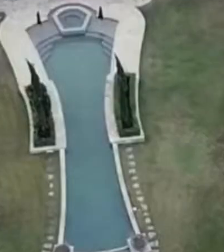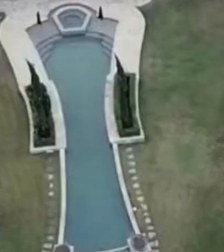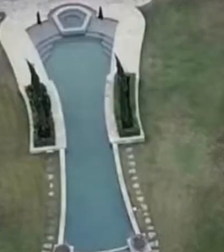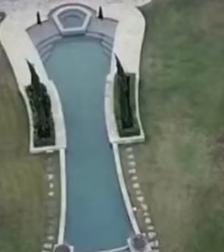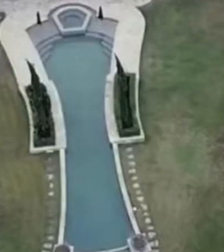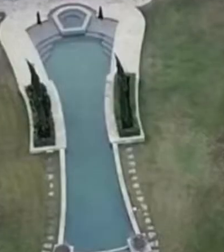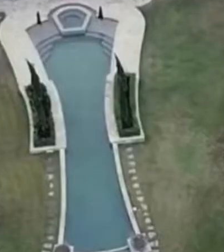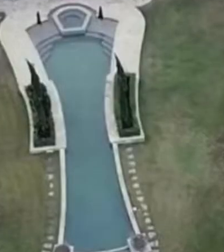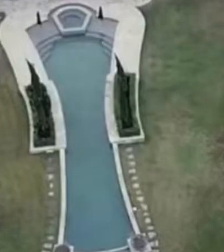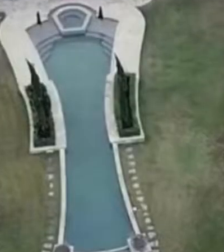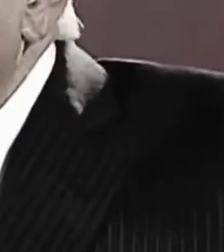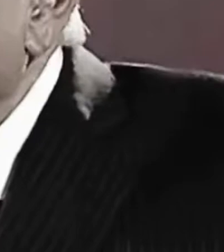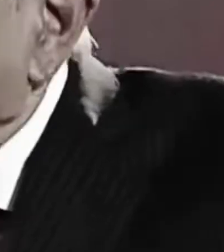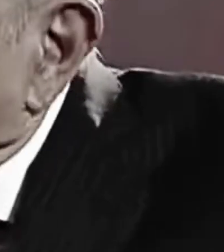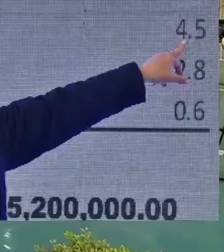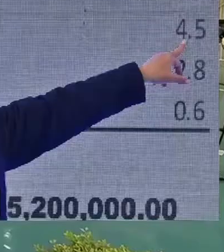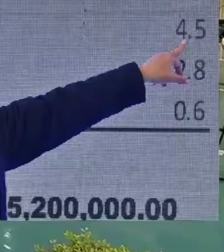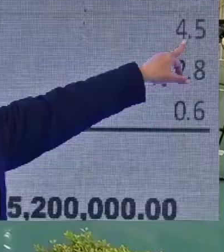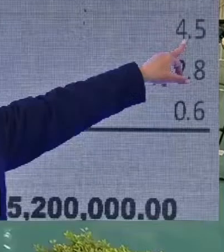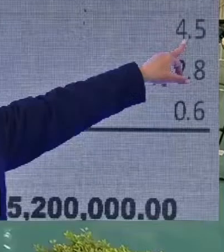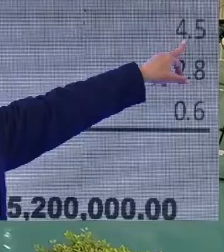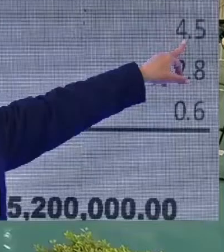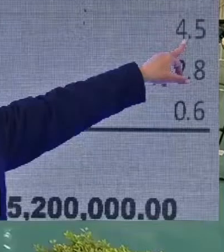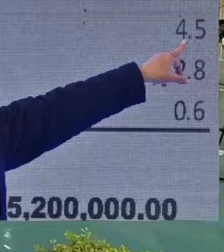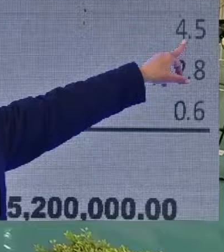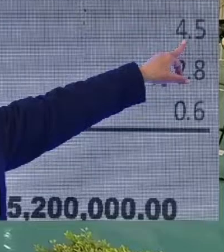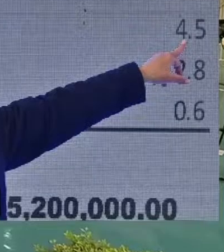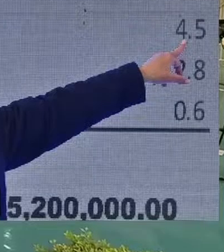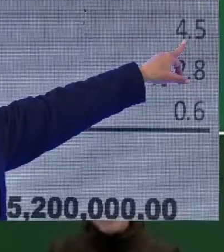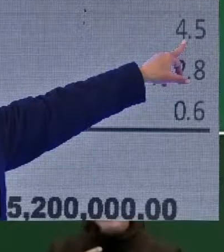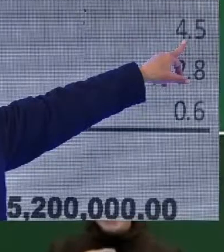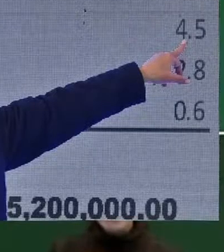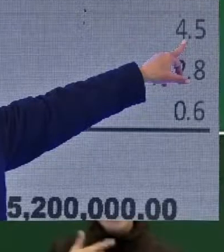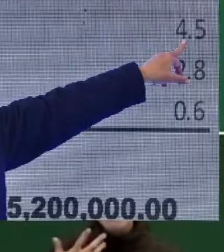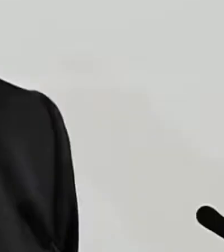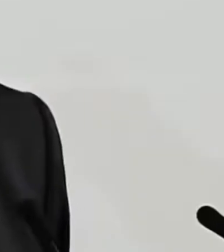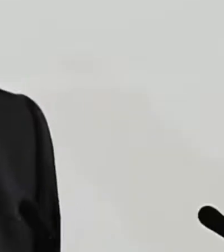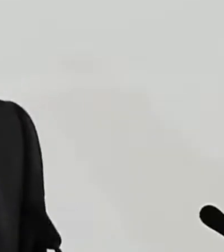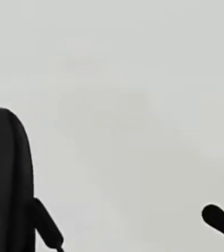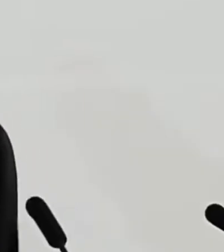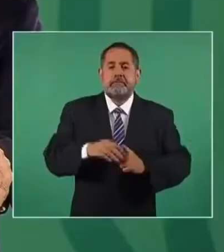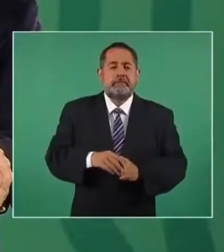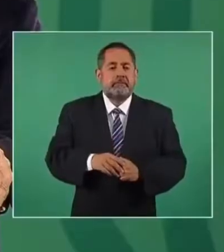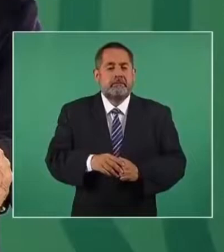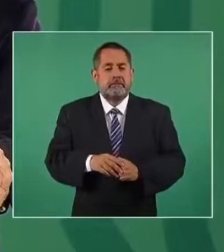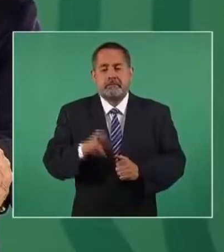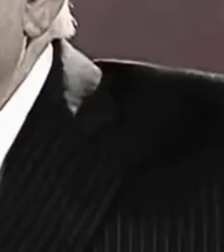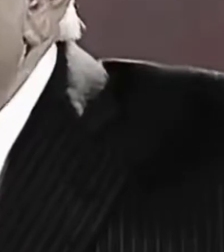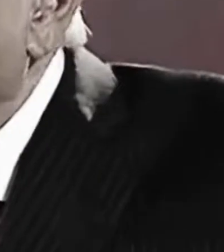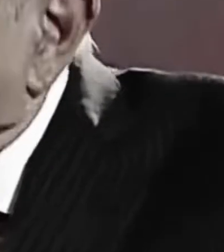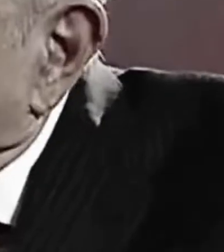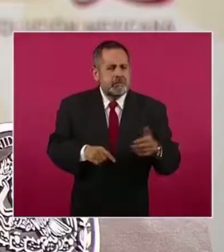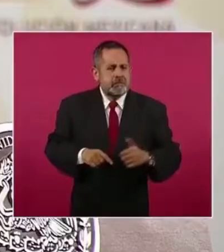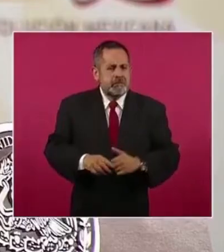señora tiene dinero es que ya me llegó información sobre cuánto gana bleu ét es que ricardo anaya